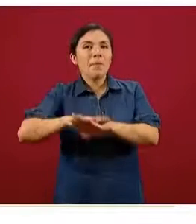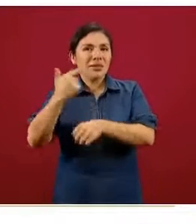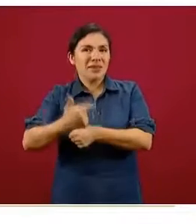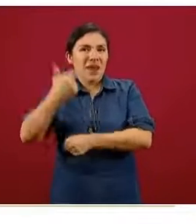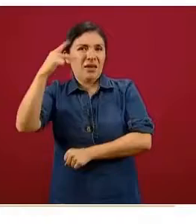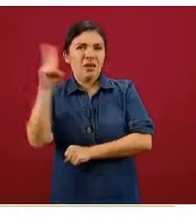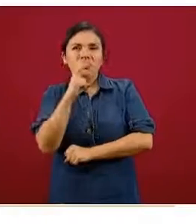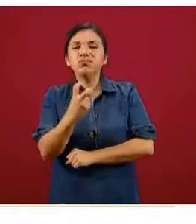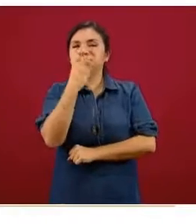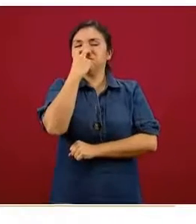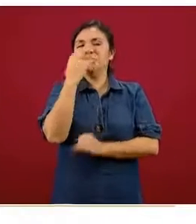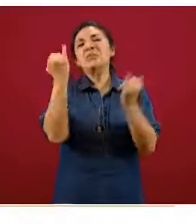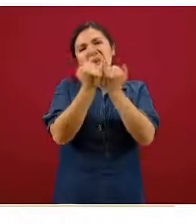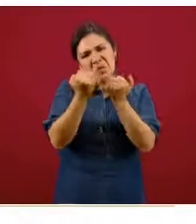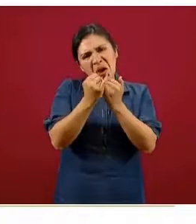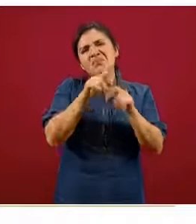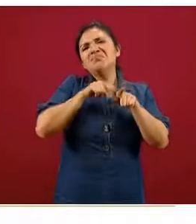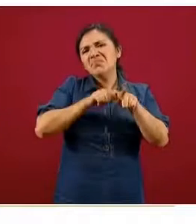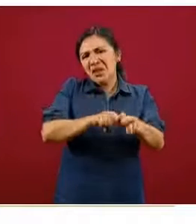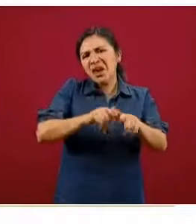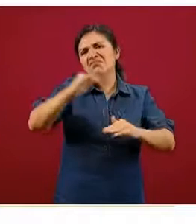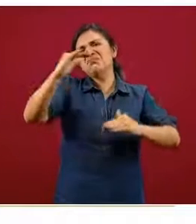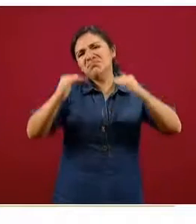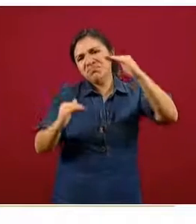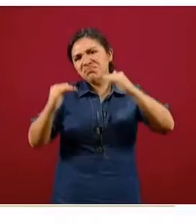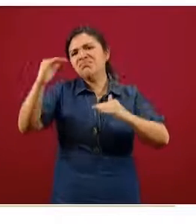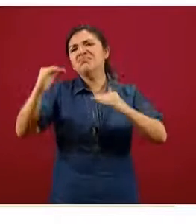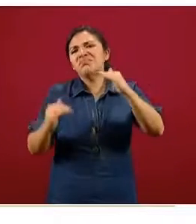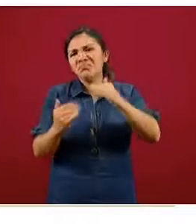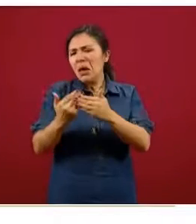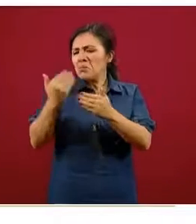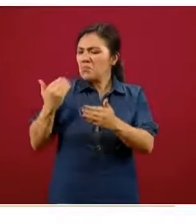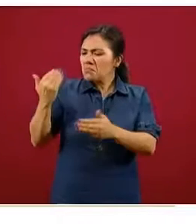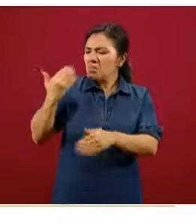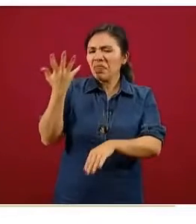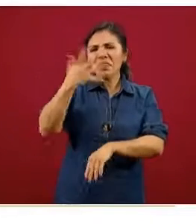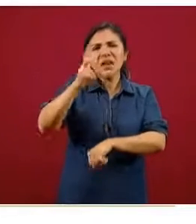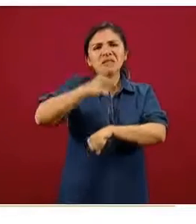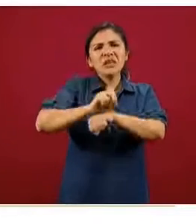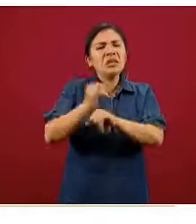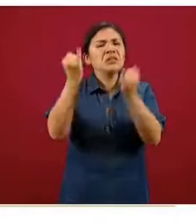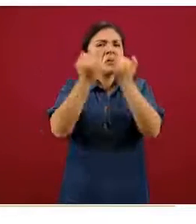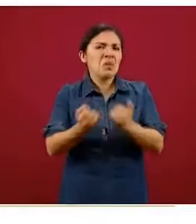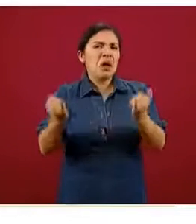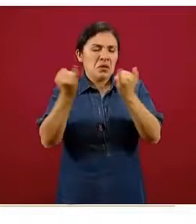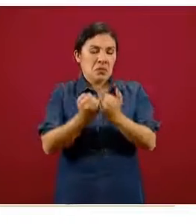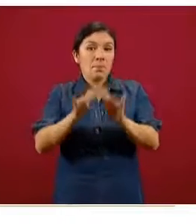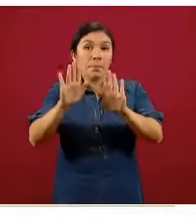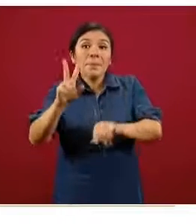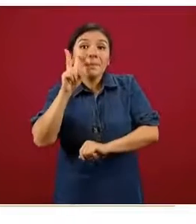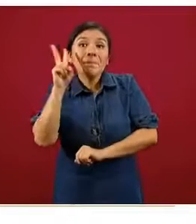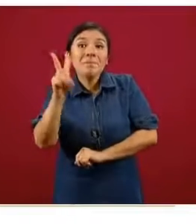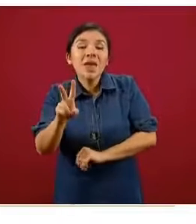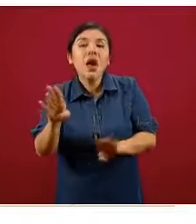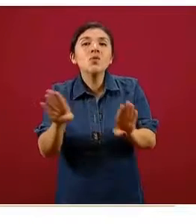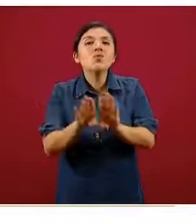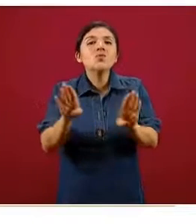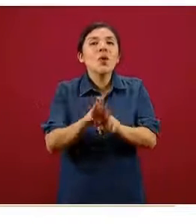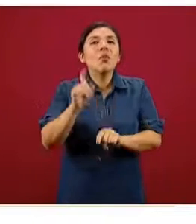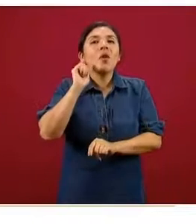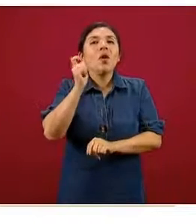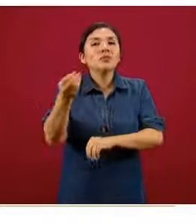decir, no hemos tenido variaciones importantes prácticamente ya en los últimos 10 días. Pero veamos cómo se distribuye